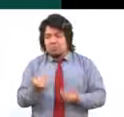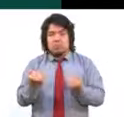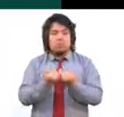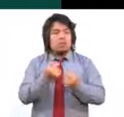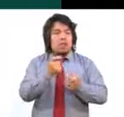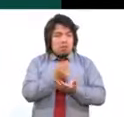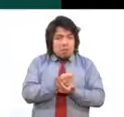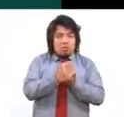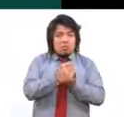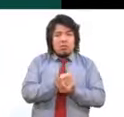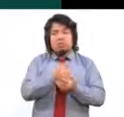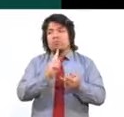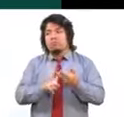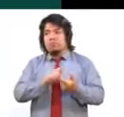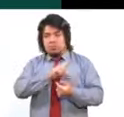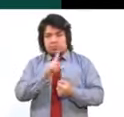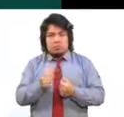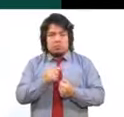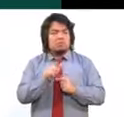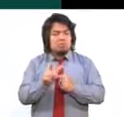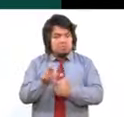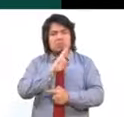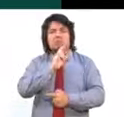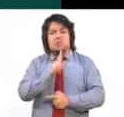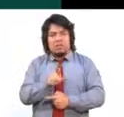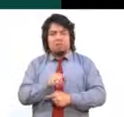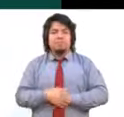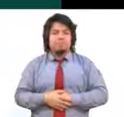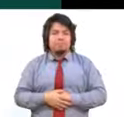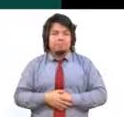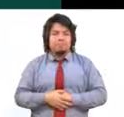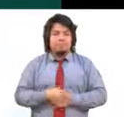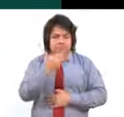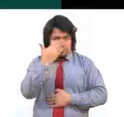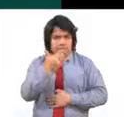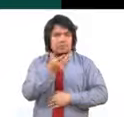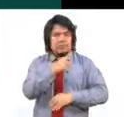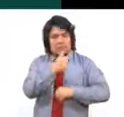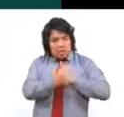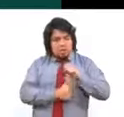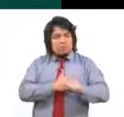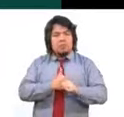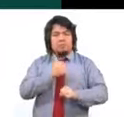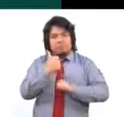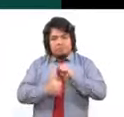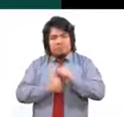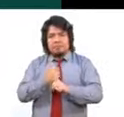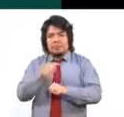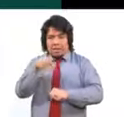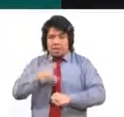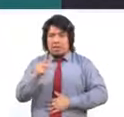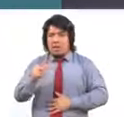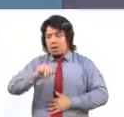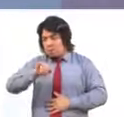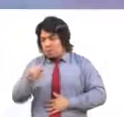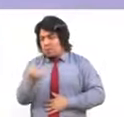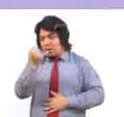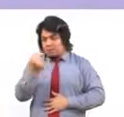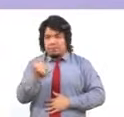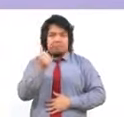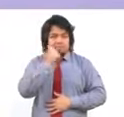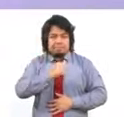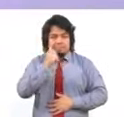tratamiento y mayor expectativa de vida. Como cada año, esta Casa de Justicia se sumó a esta